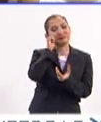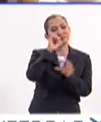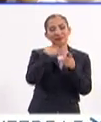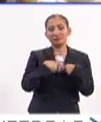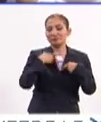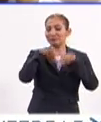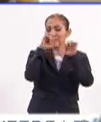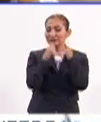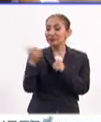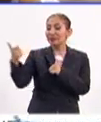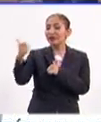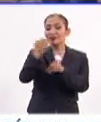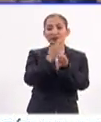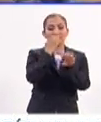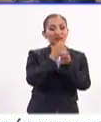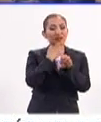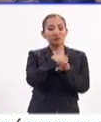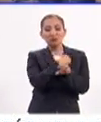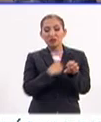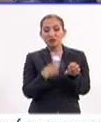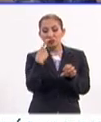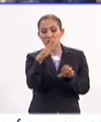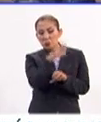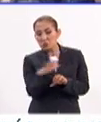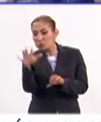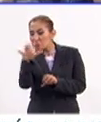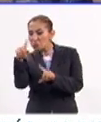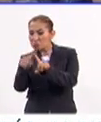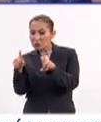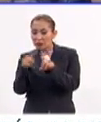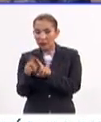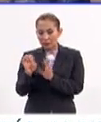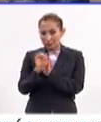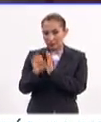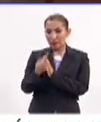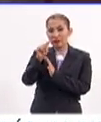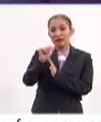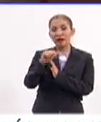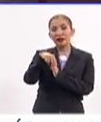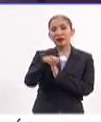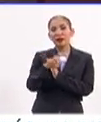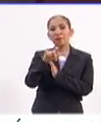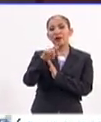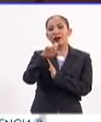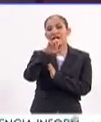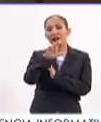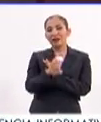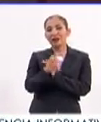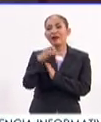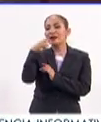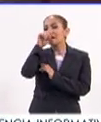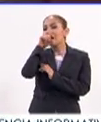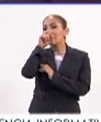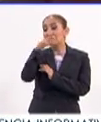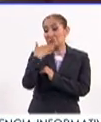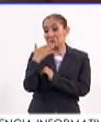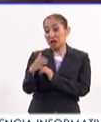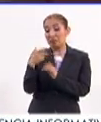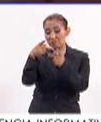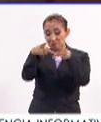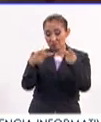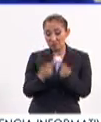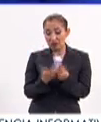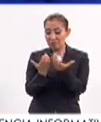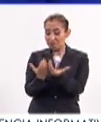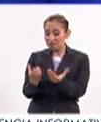artesanos. Cada estado y municipio tiene una disciplina por la que se le reconoce. El caso de Tlaquepaque en Jalisco es emblemático por su producción de vajilla